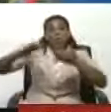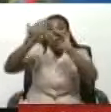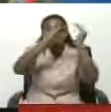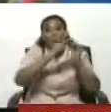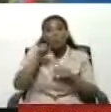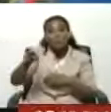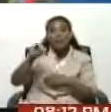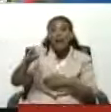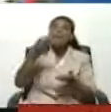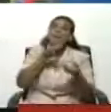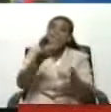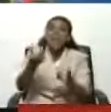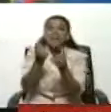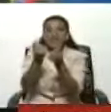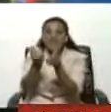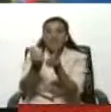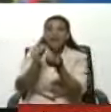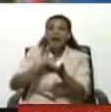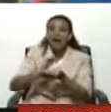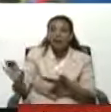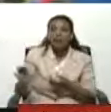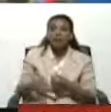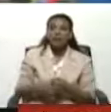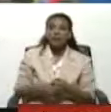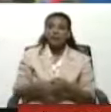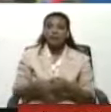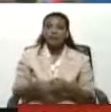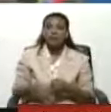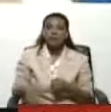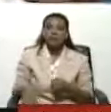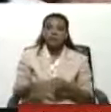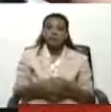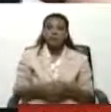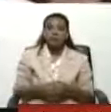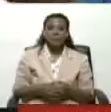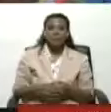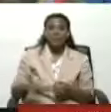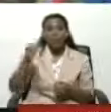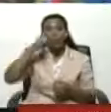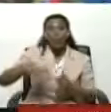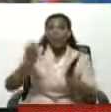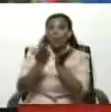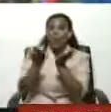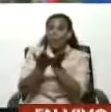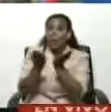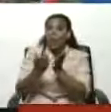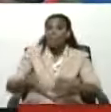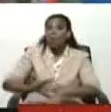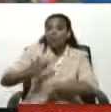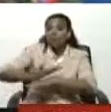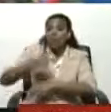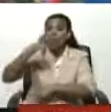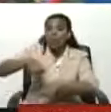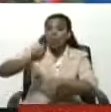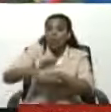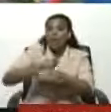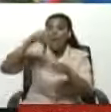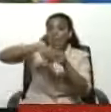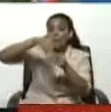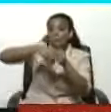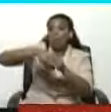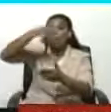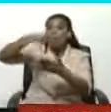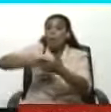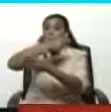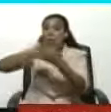comunal que invierta su recurso que le transfirió el Consejo Federal de Gobierno en la escuela. Y ellos priorizaron en elecciones la